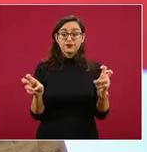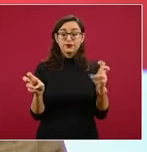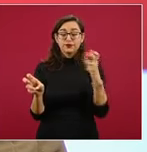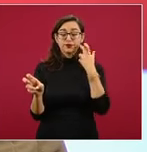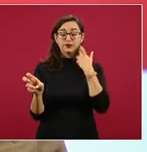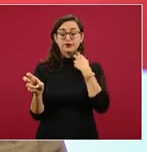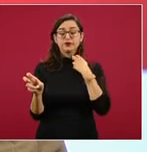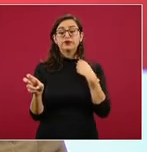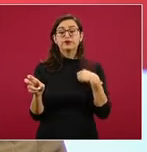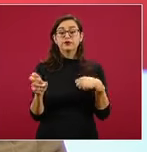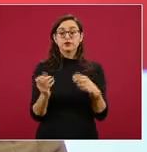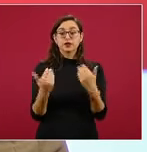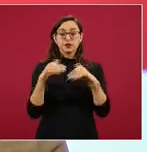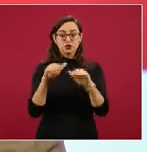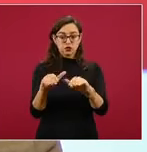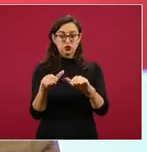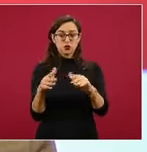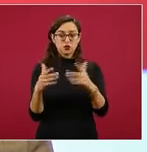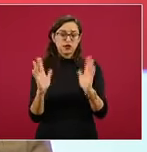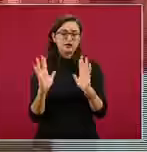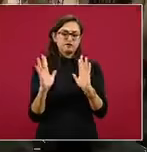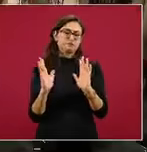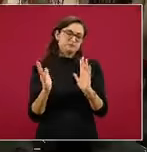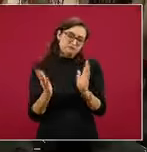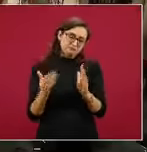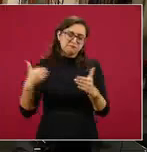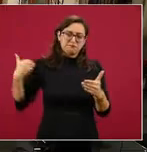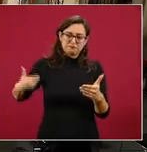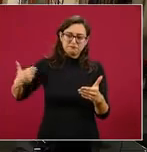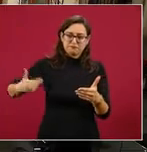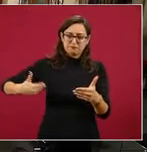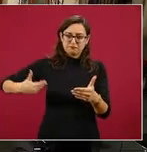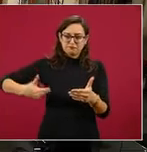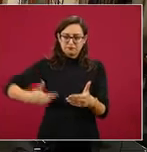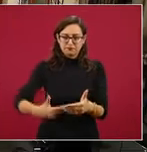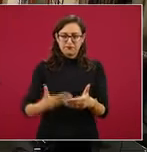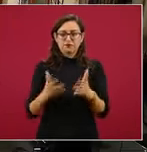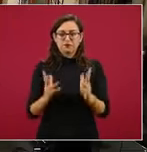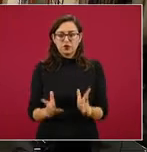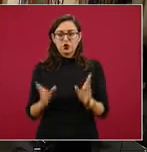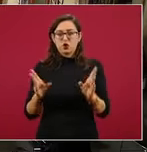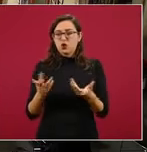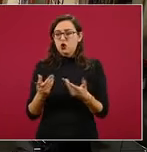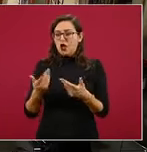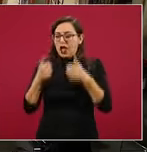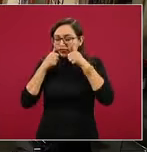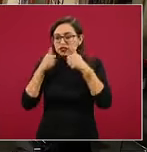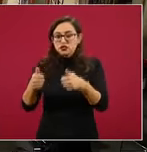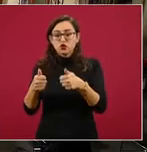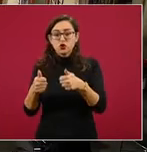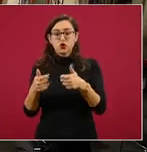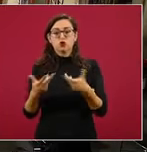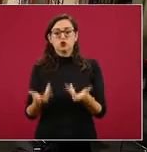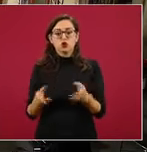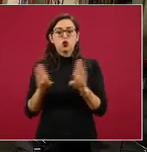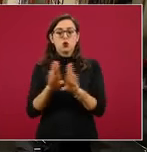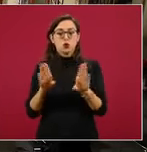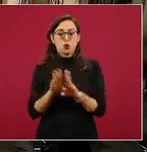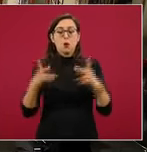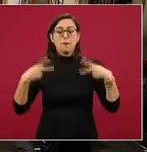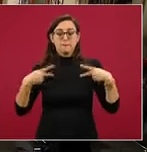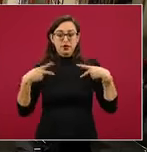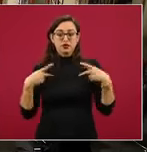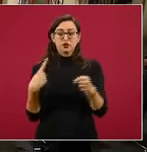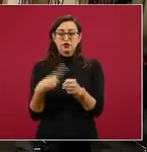una actualización de lo que también ya hemos venido presentando sobre los tiempos de atención, de cuánto duran los